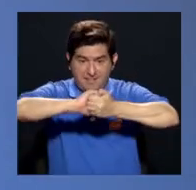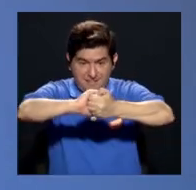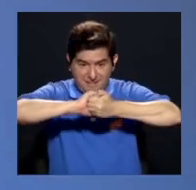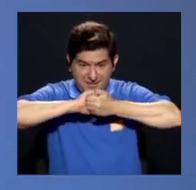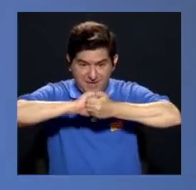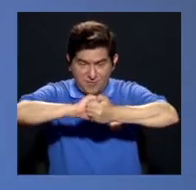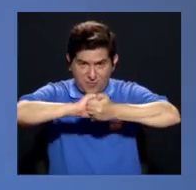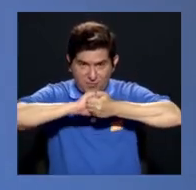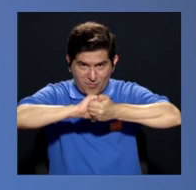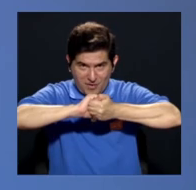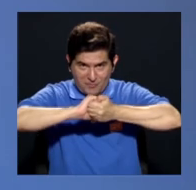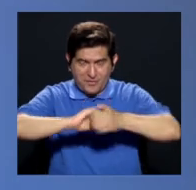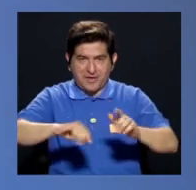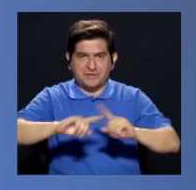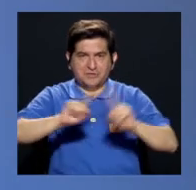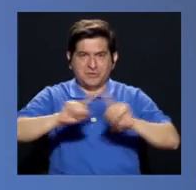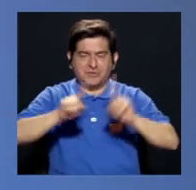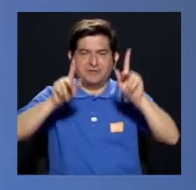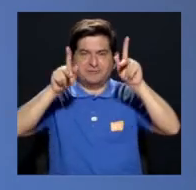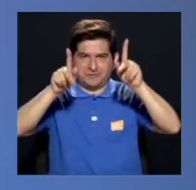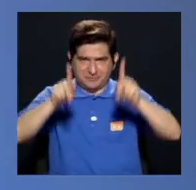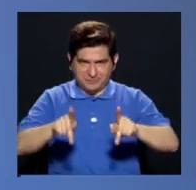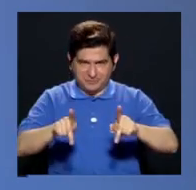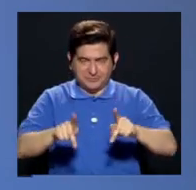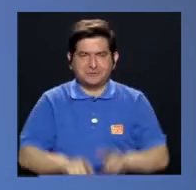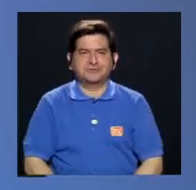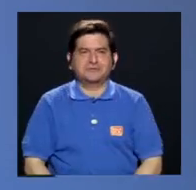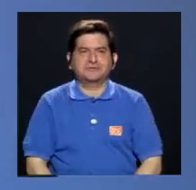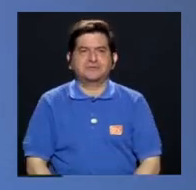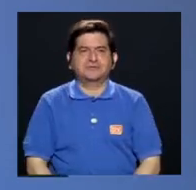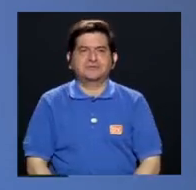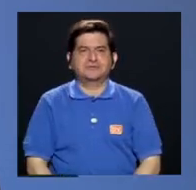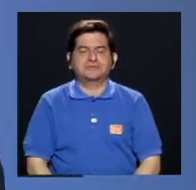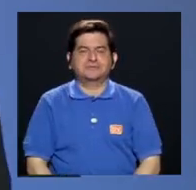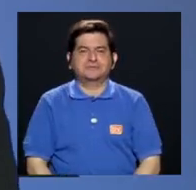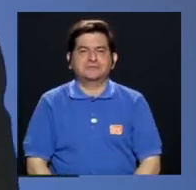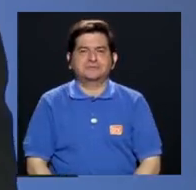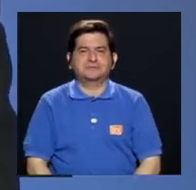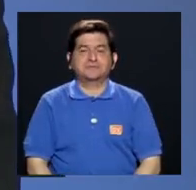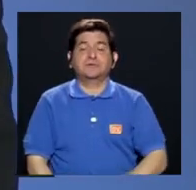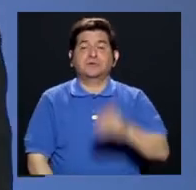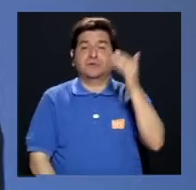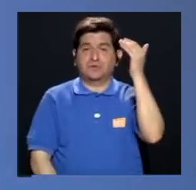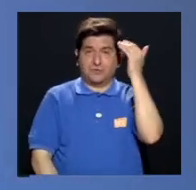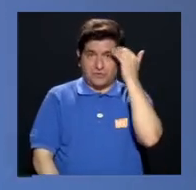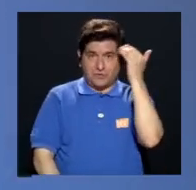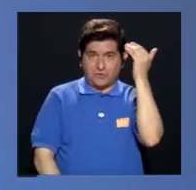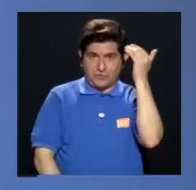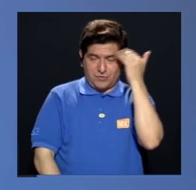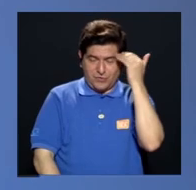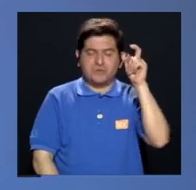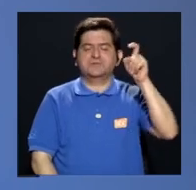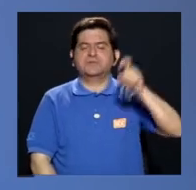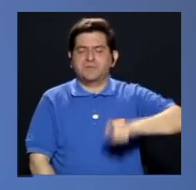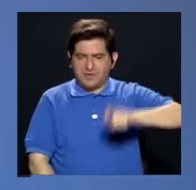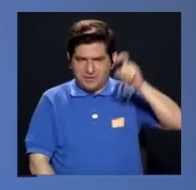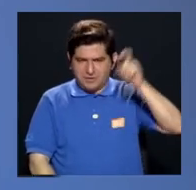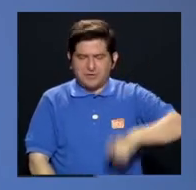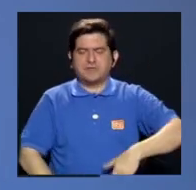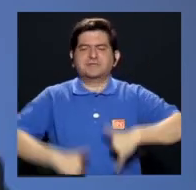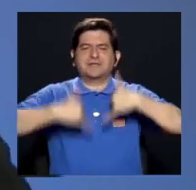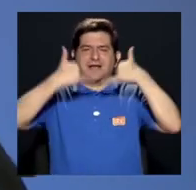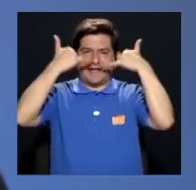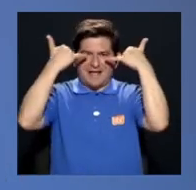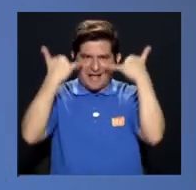a la colaboración entre las personas en la medida en que el conocimiento tiene que ser